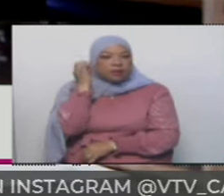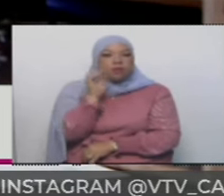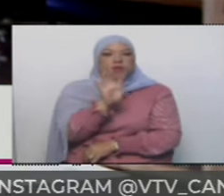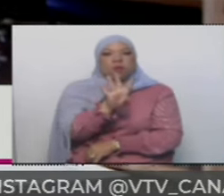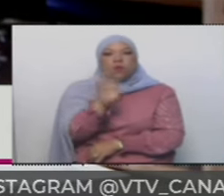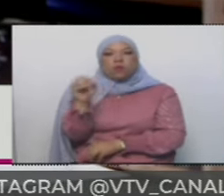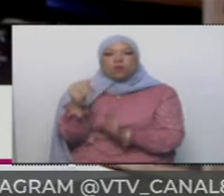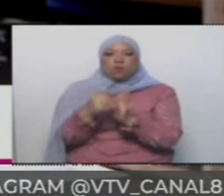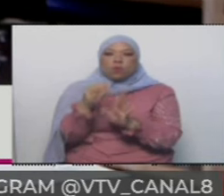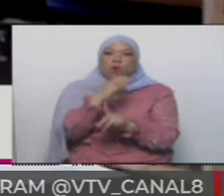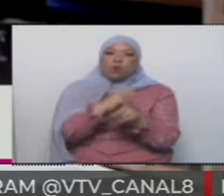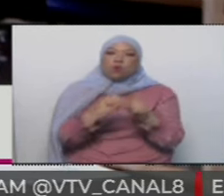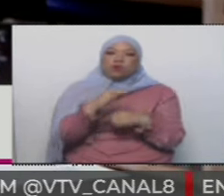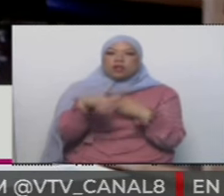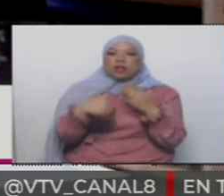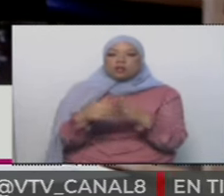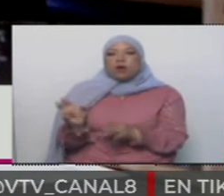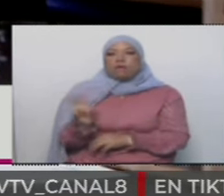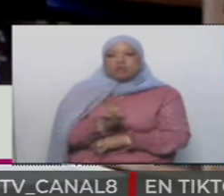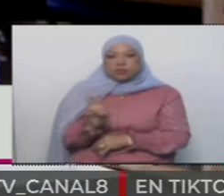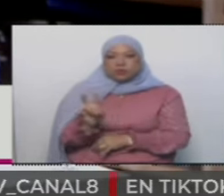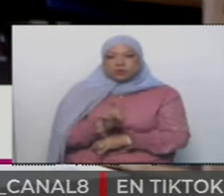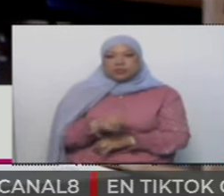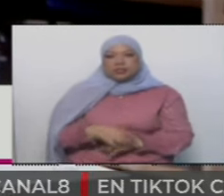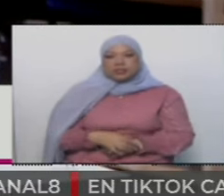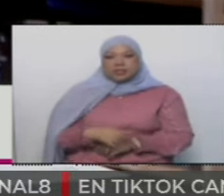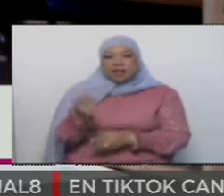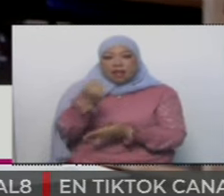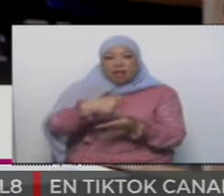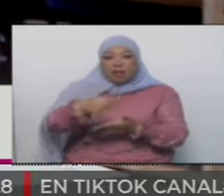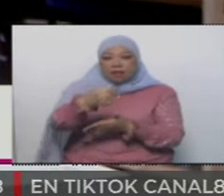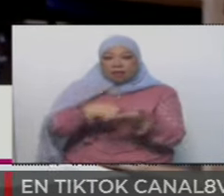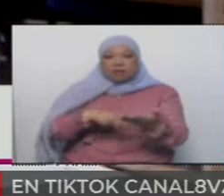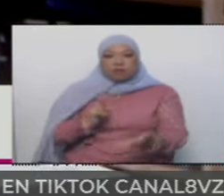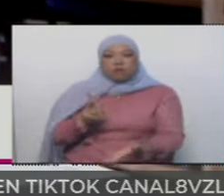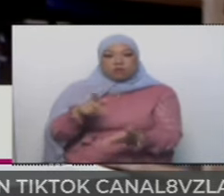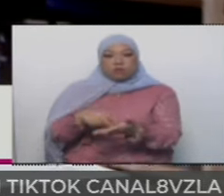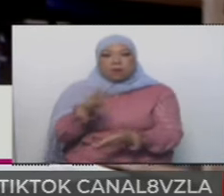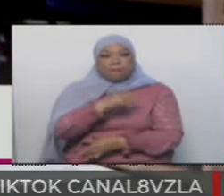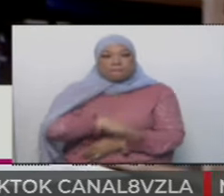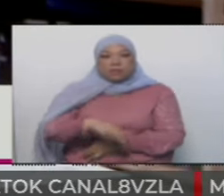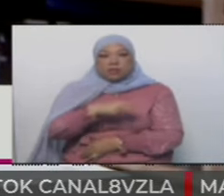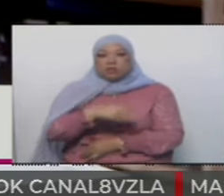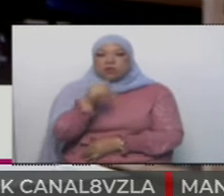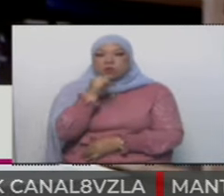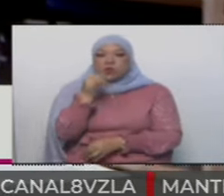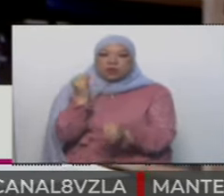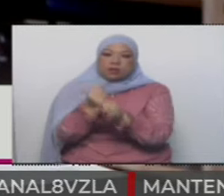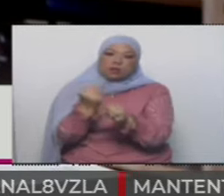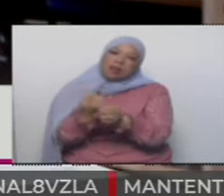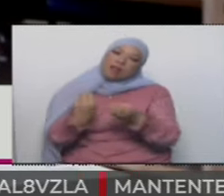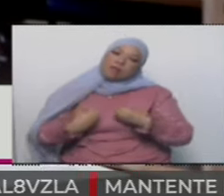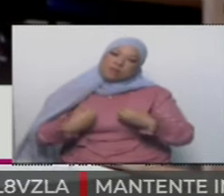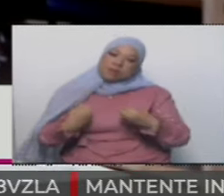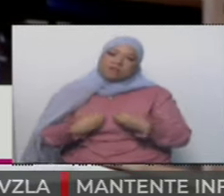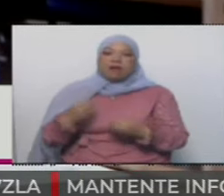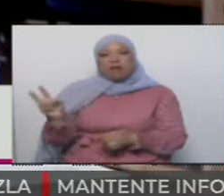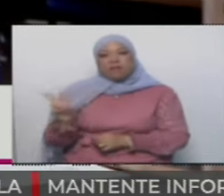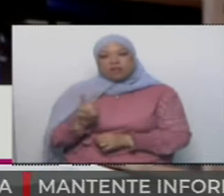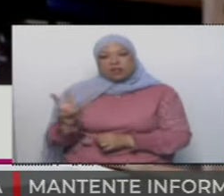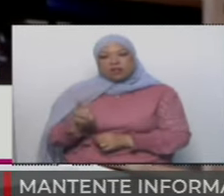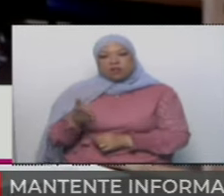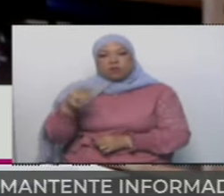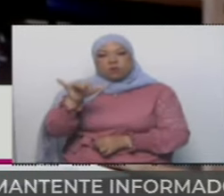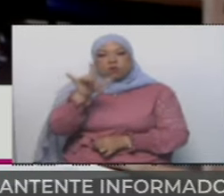540 mil cultores y cultoras que se inscribieron para participar en la gran misión Viva Venezuela, mi patria querida,